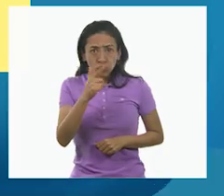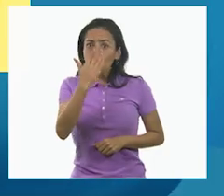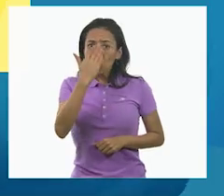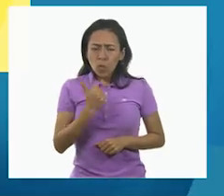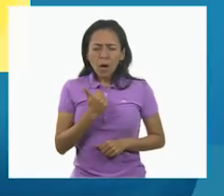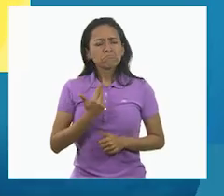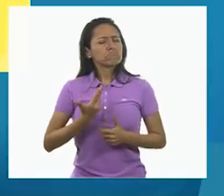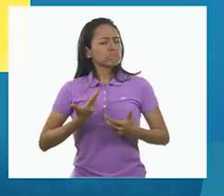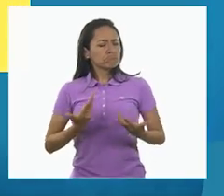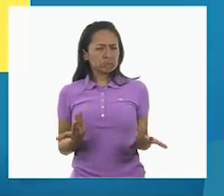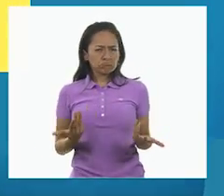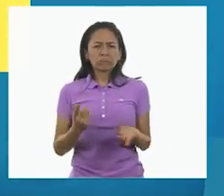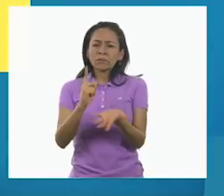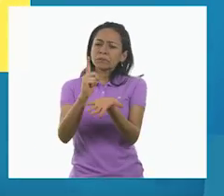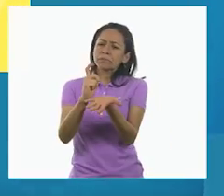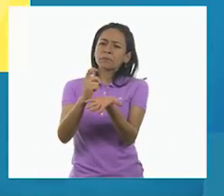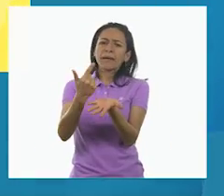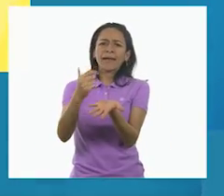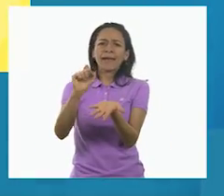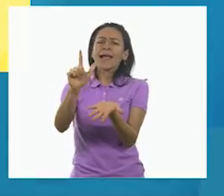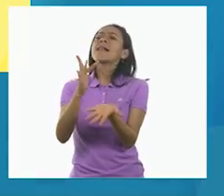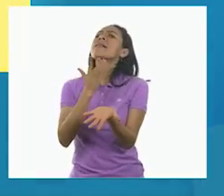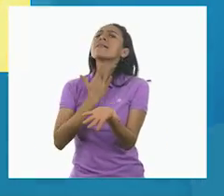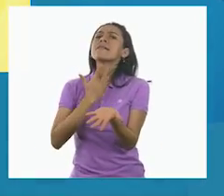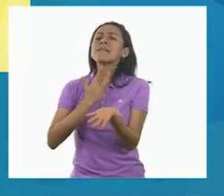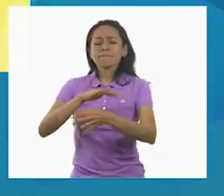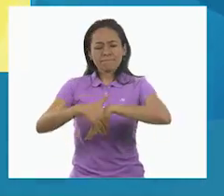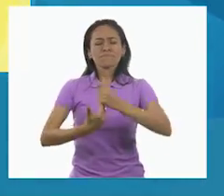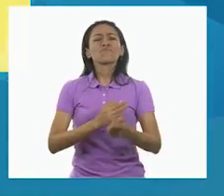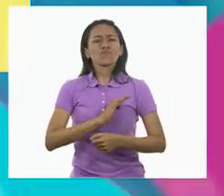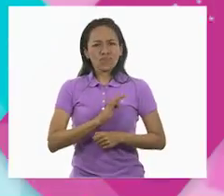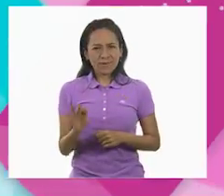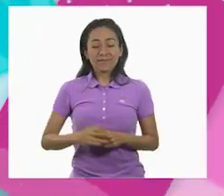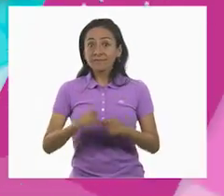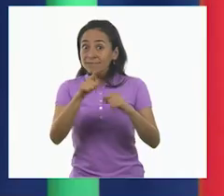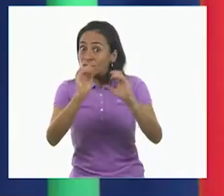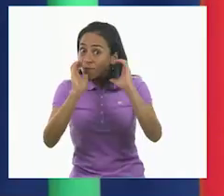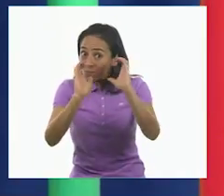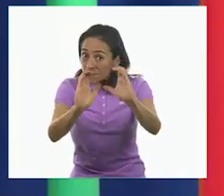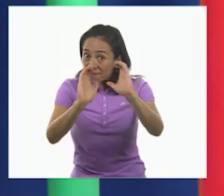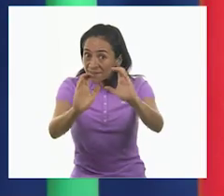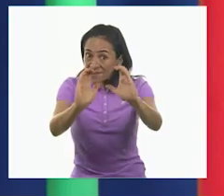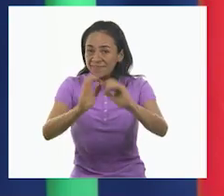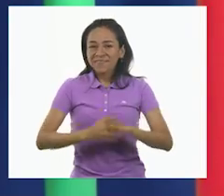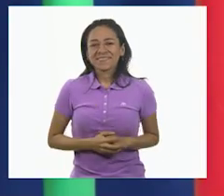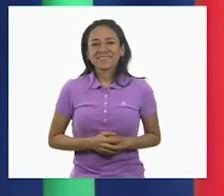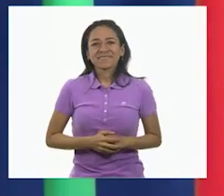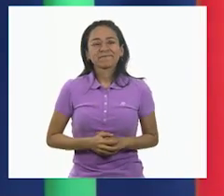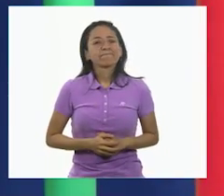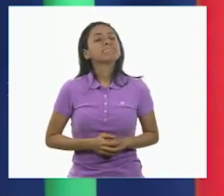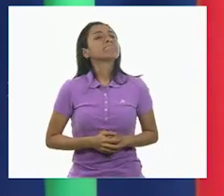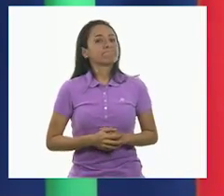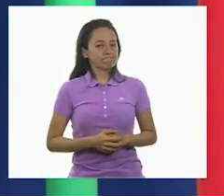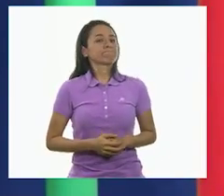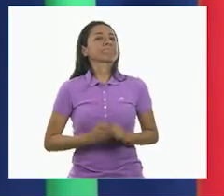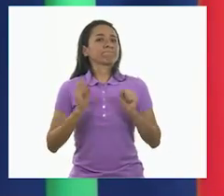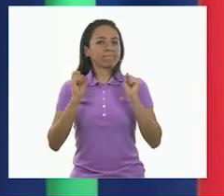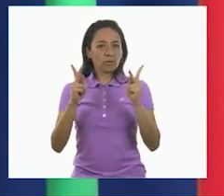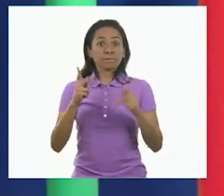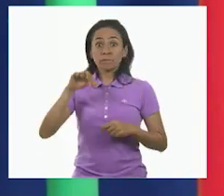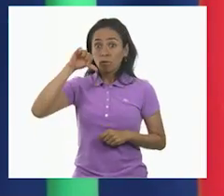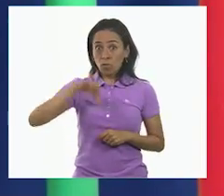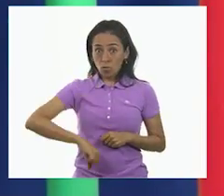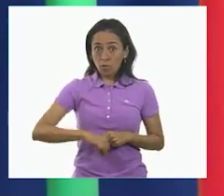usa desinfectantes a base de alcohol. ¡Cuídate! Bien, pues hoy vamos a ver una clase